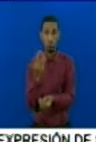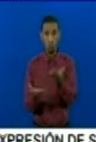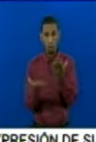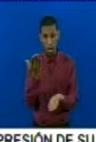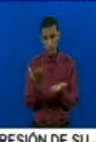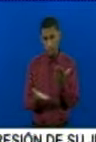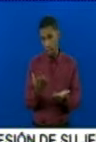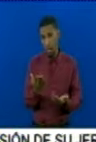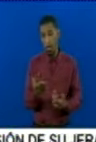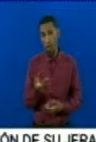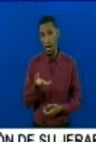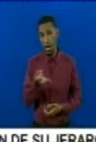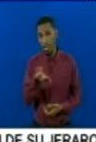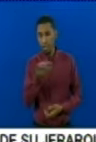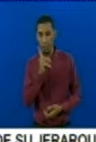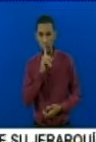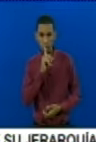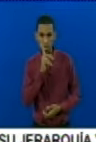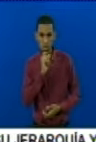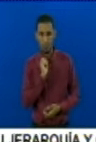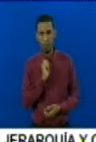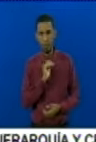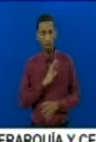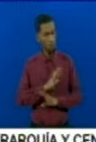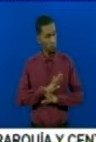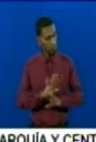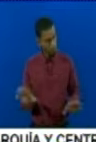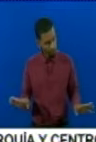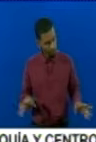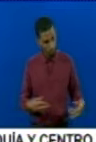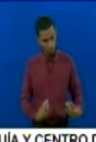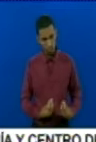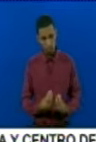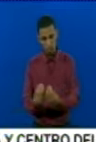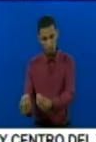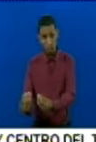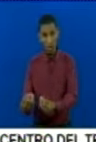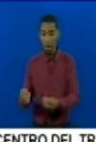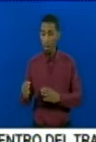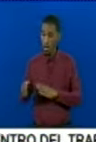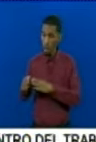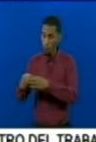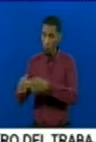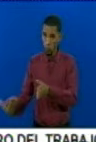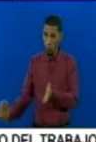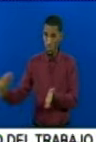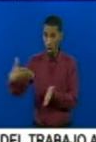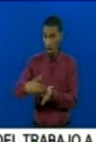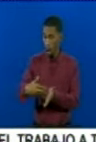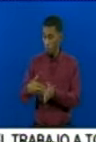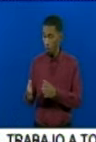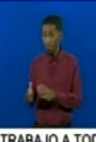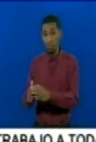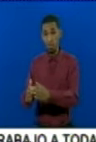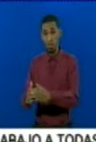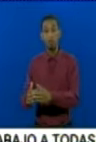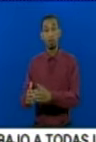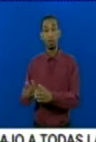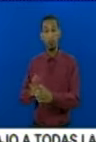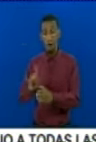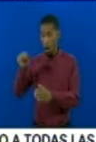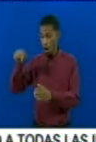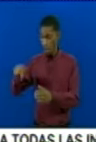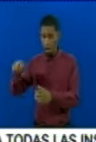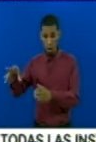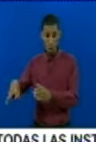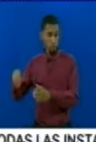ya están dispuestos los medios para la extracción del puerto de Santiago de unas 120 toneladas de chícharo que garantizarían